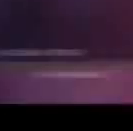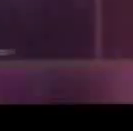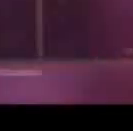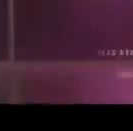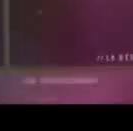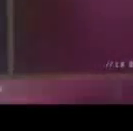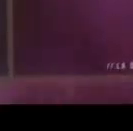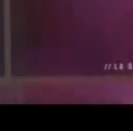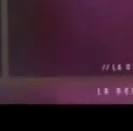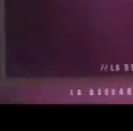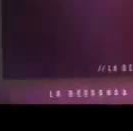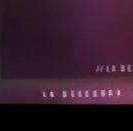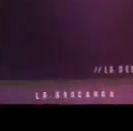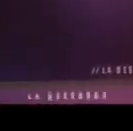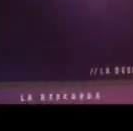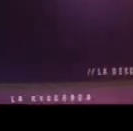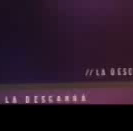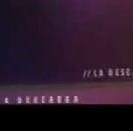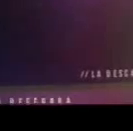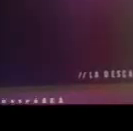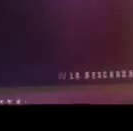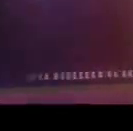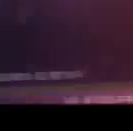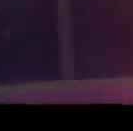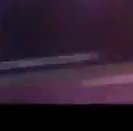La Descarga, por Ecuador TV.